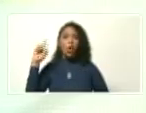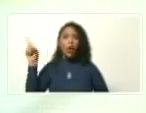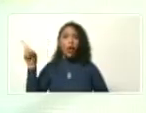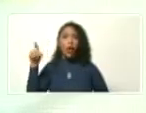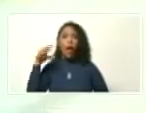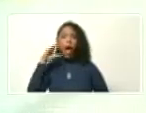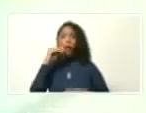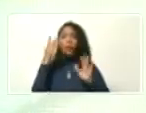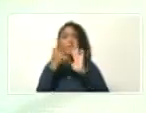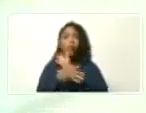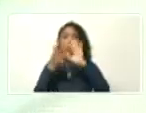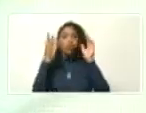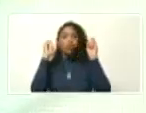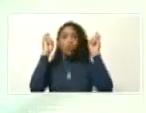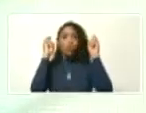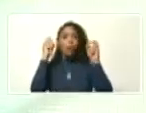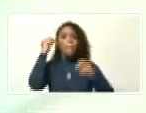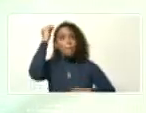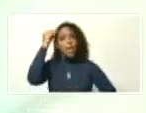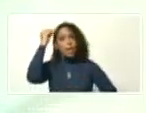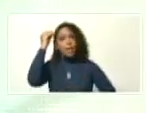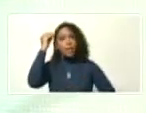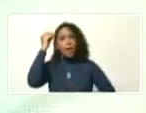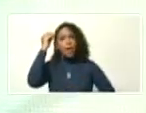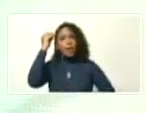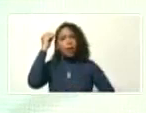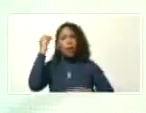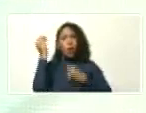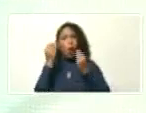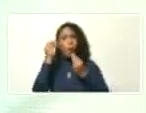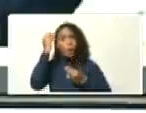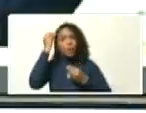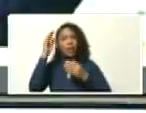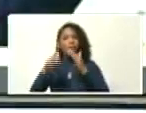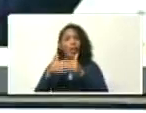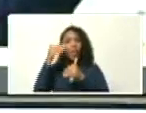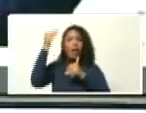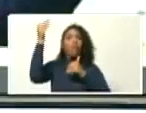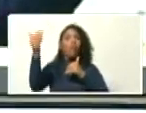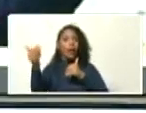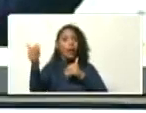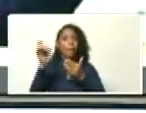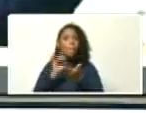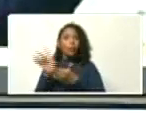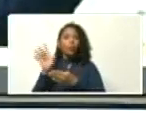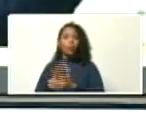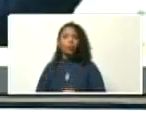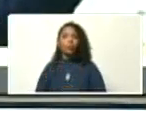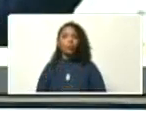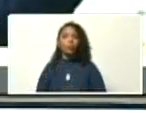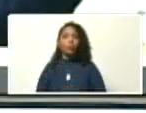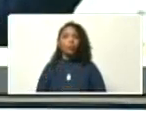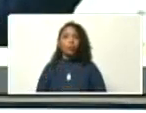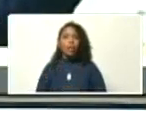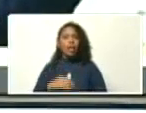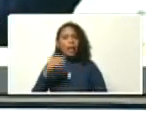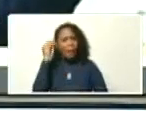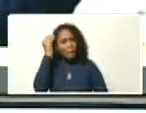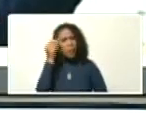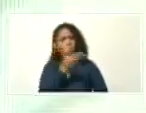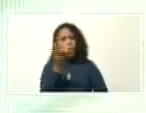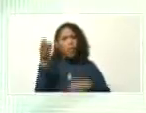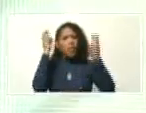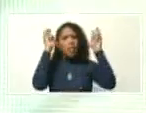actuar desde los excluidos. ¿Qué te parece este título? ¿Ah?